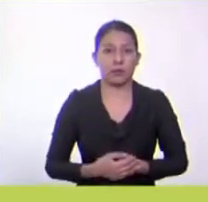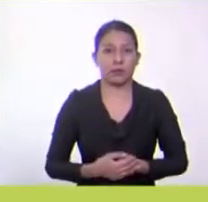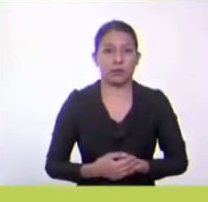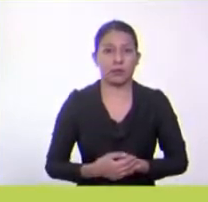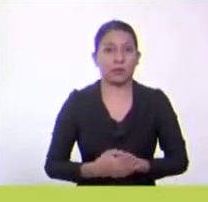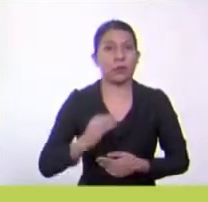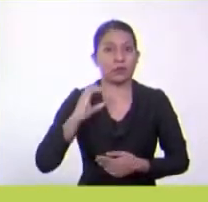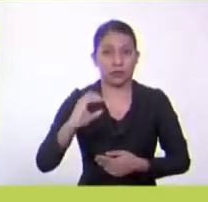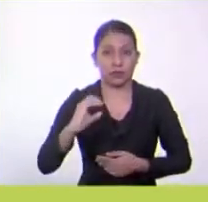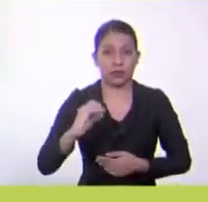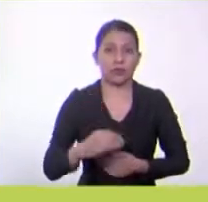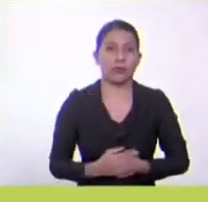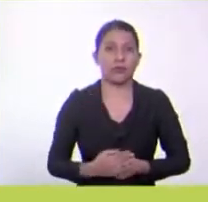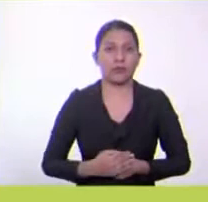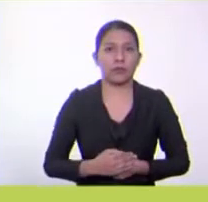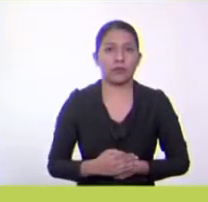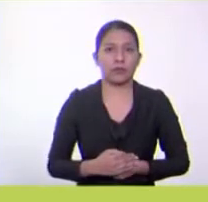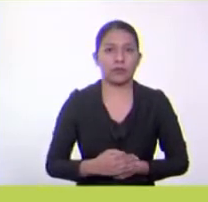literal C.